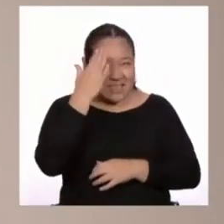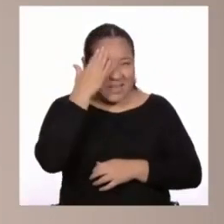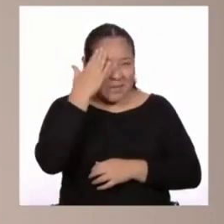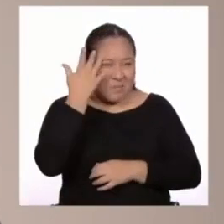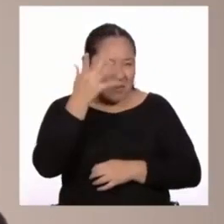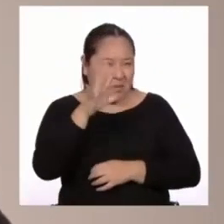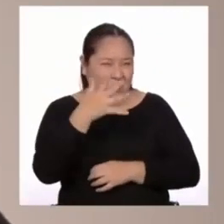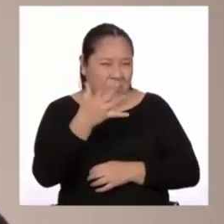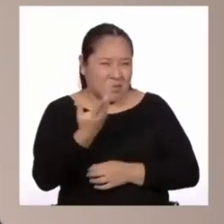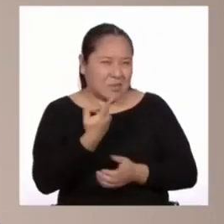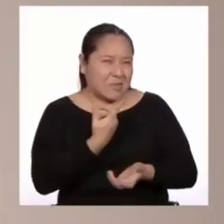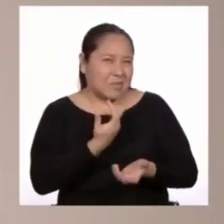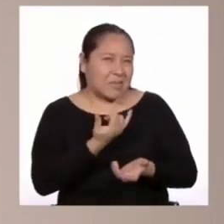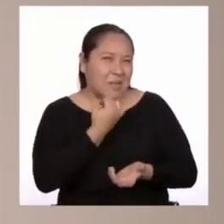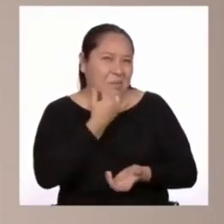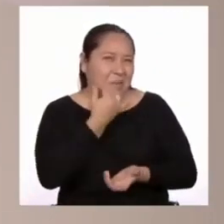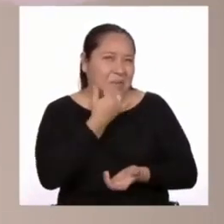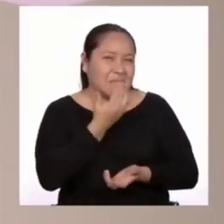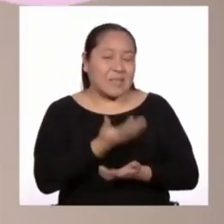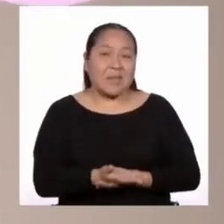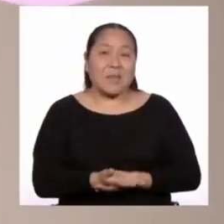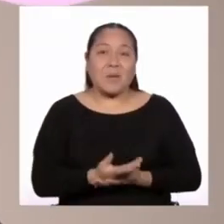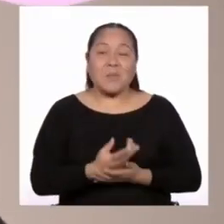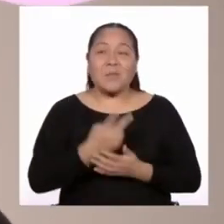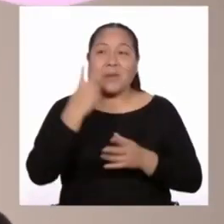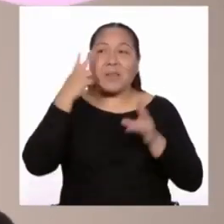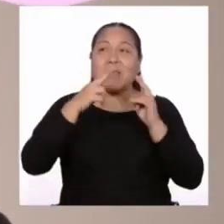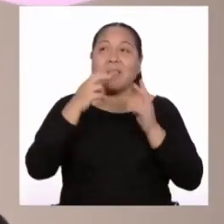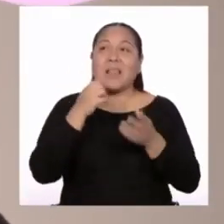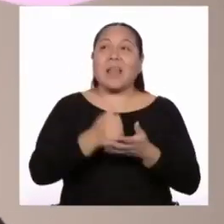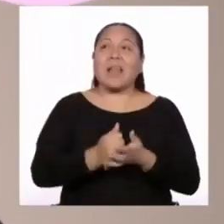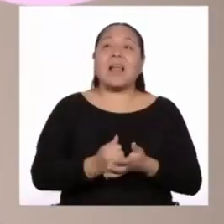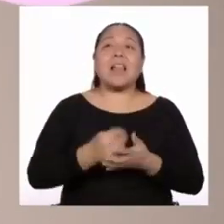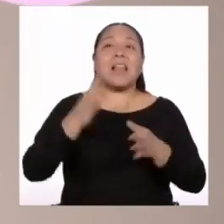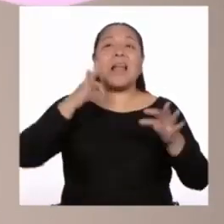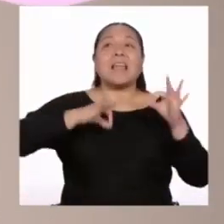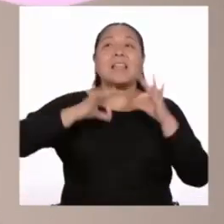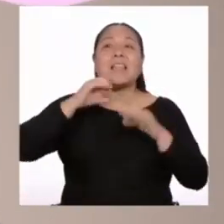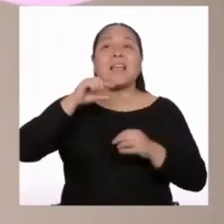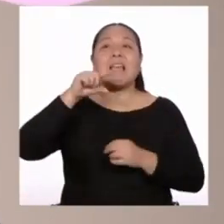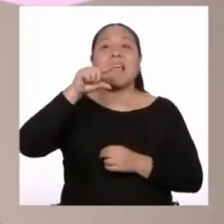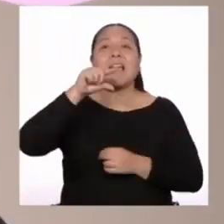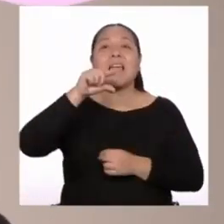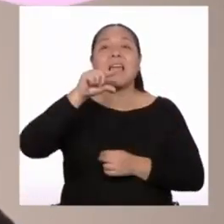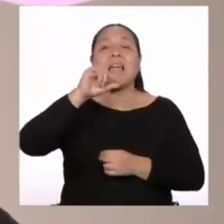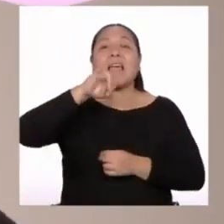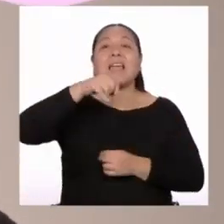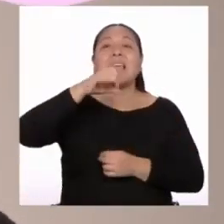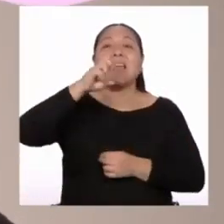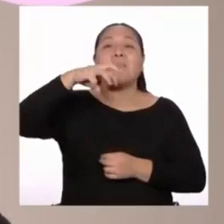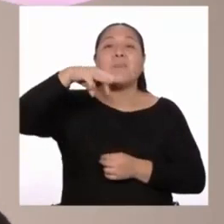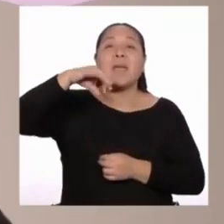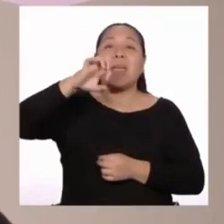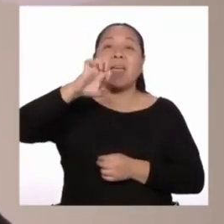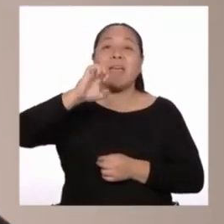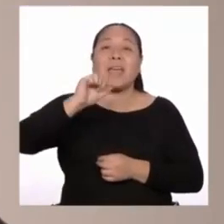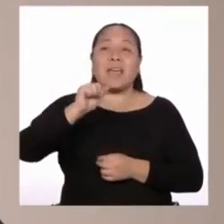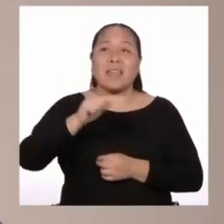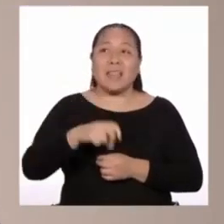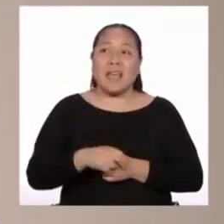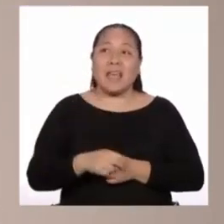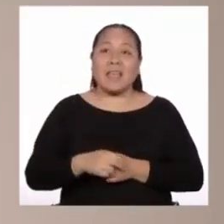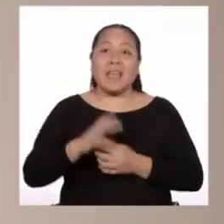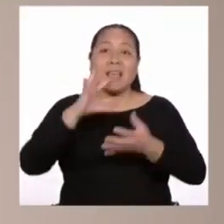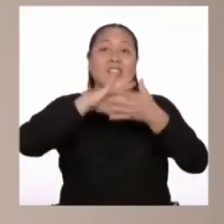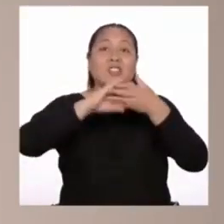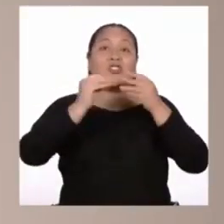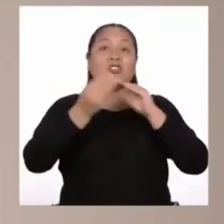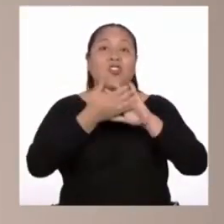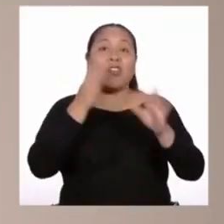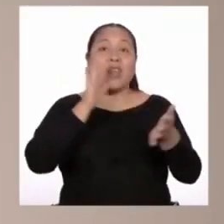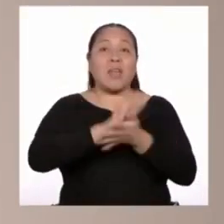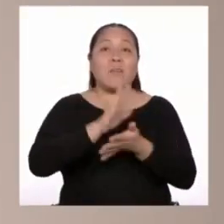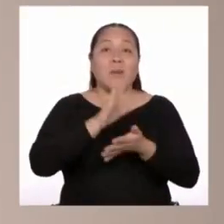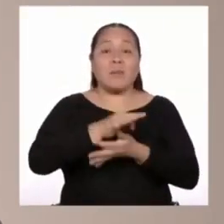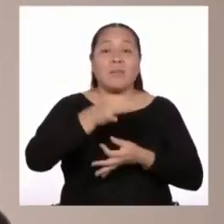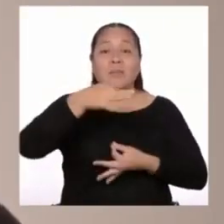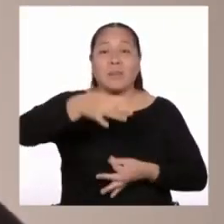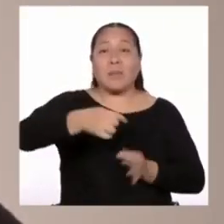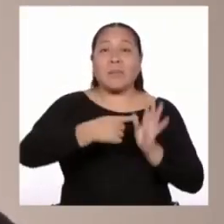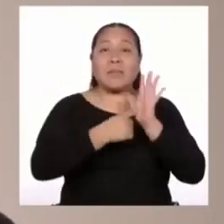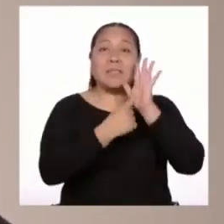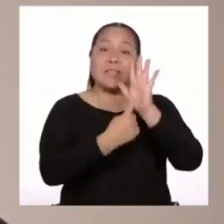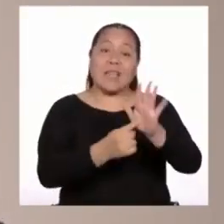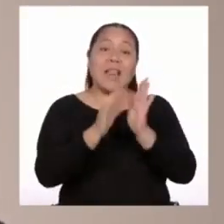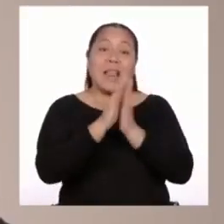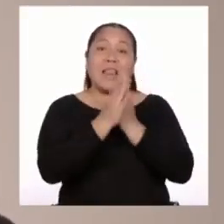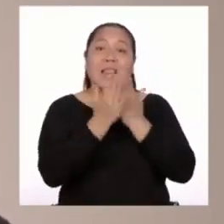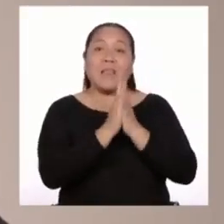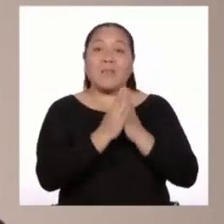tratarse? Para descubrirlo nos acompañará la actriz Jimena Lindo del programa Historias de Papel, quien nos presentará el manuscrito, algunos dibujos y